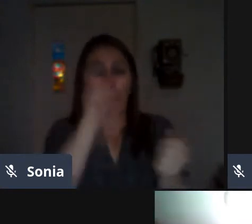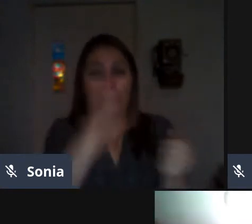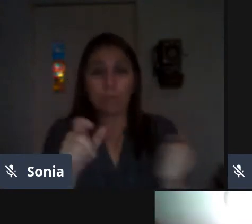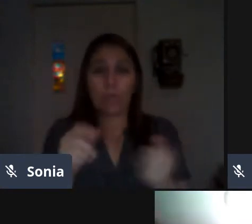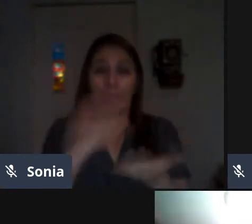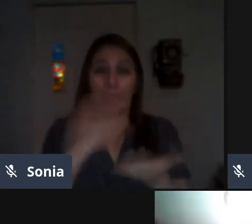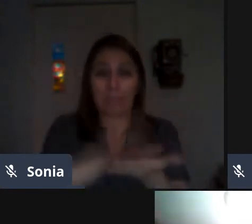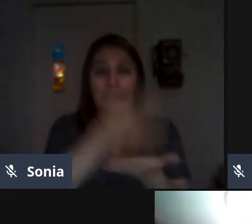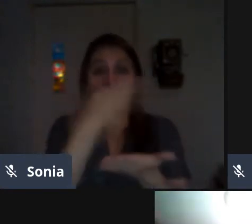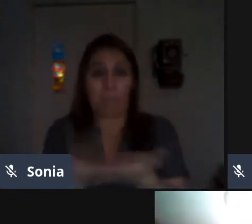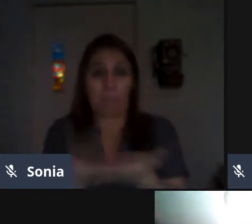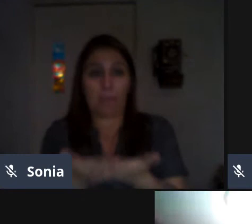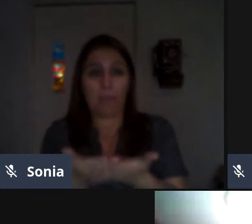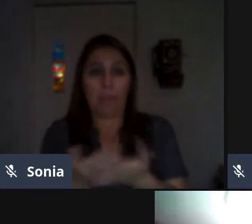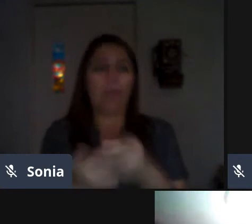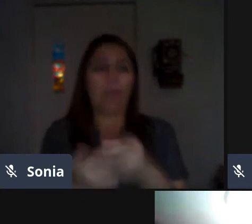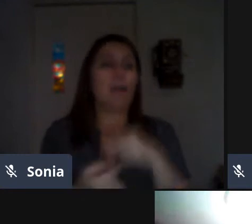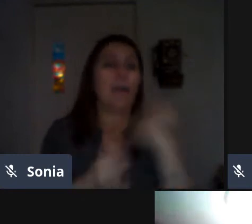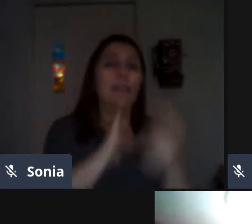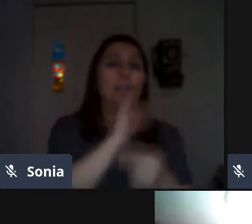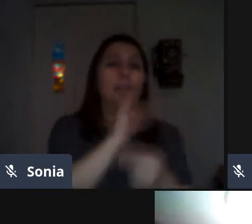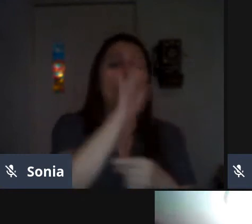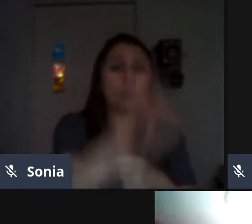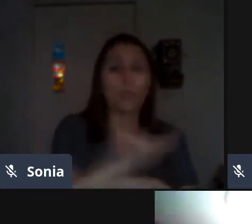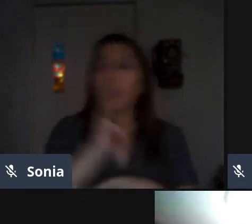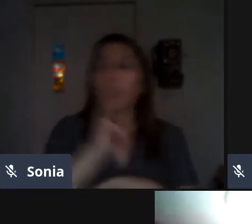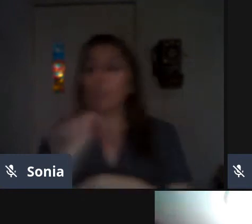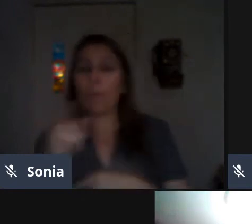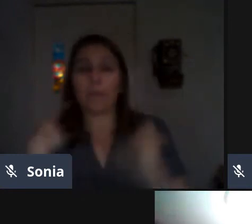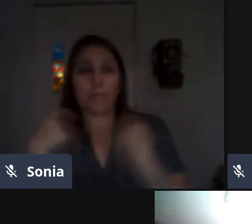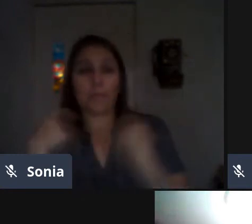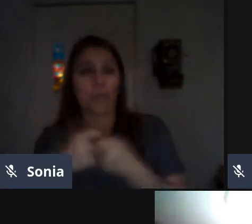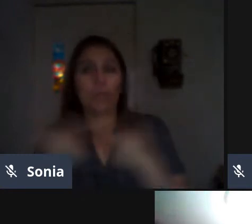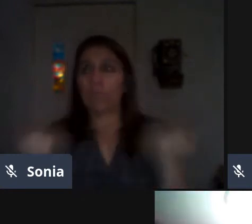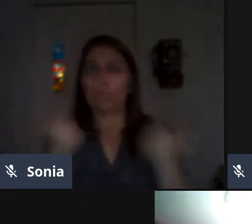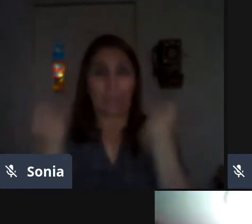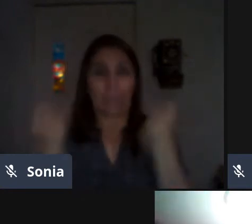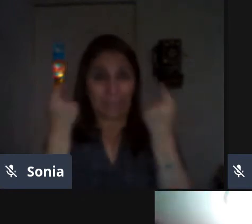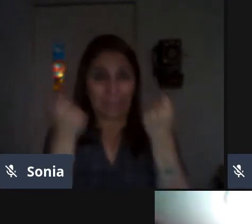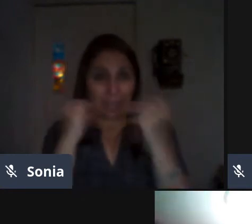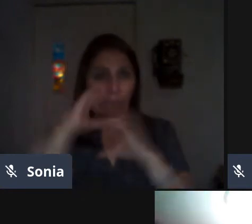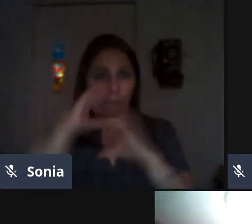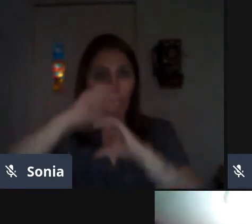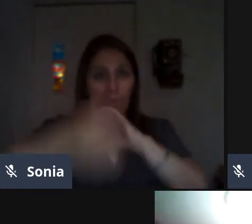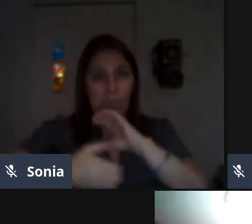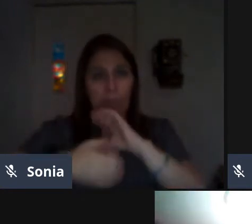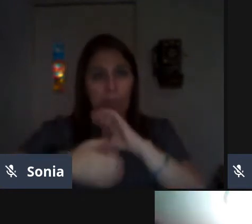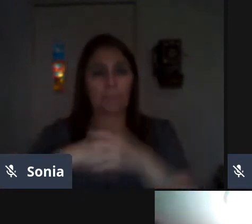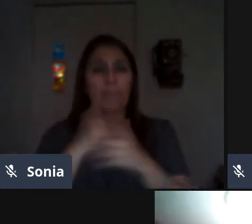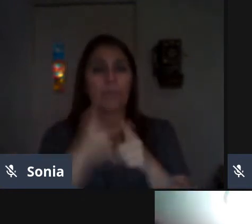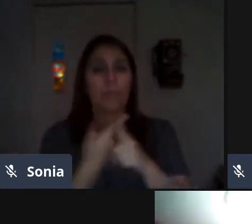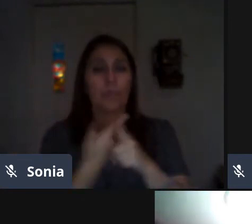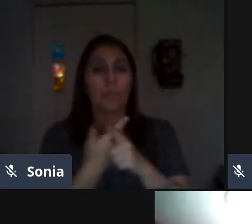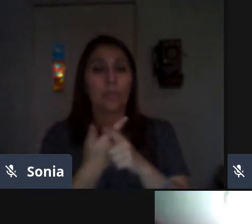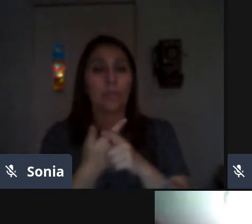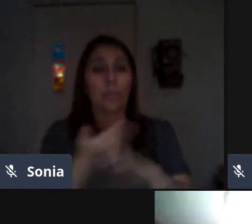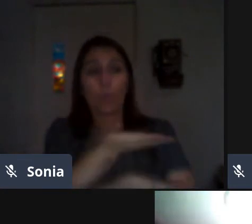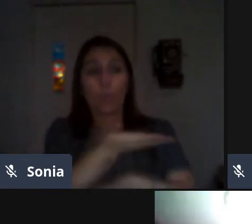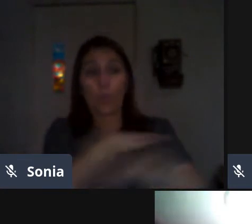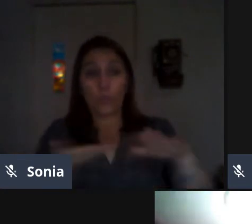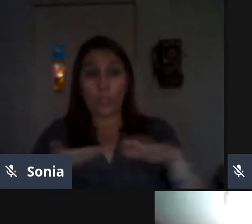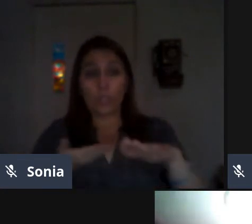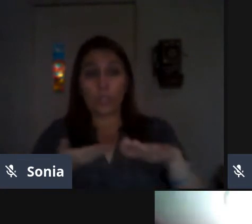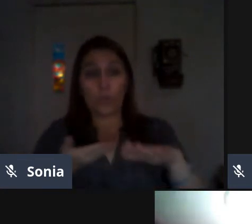digamos que la constitución del 91 permite que precisamente incluso un derecho de petición se pueda hacer de manera